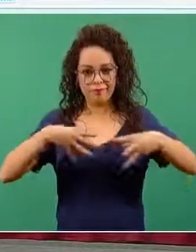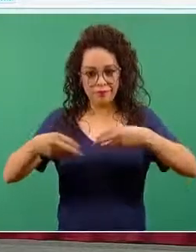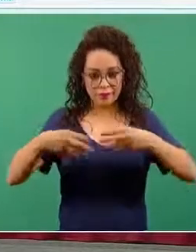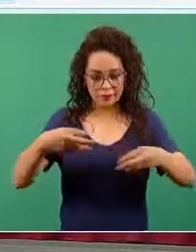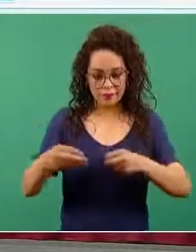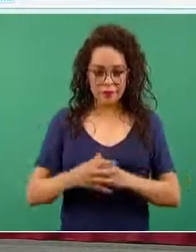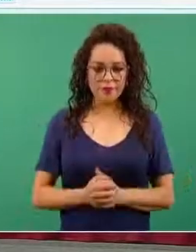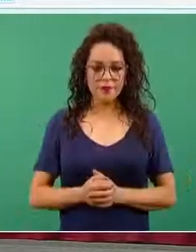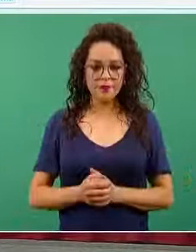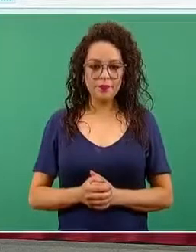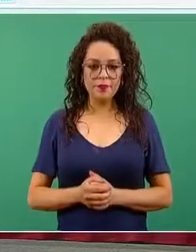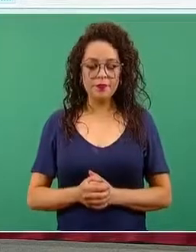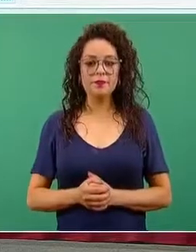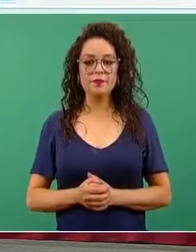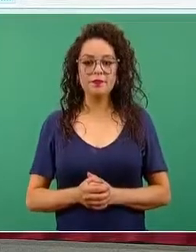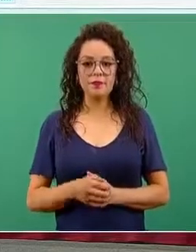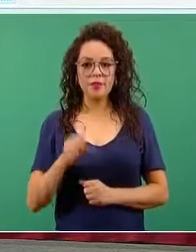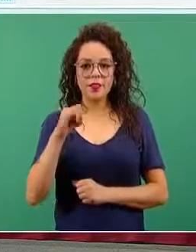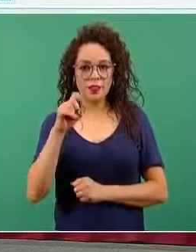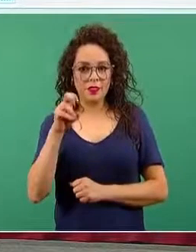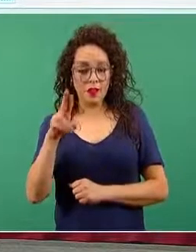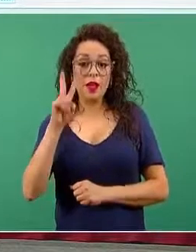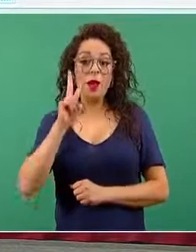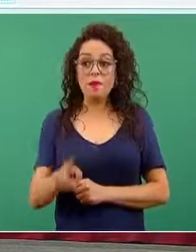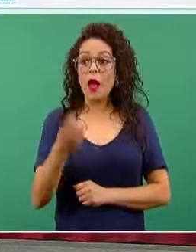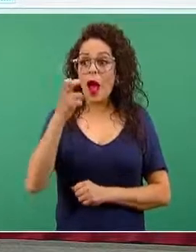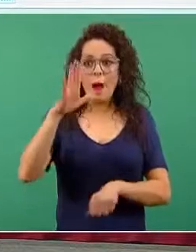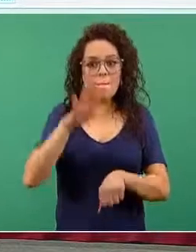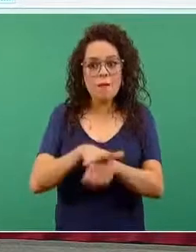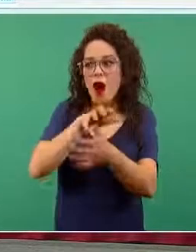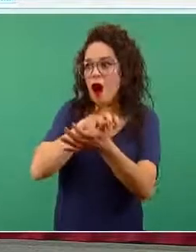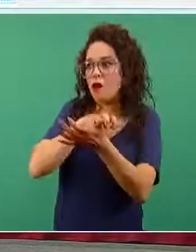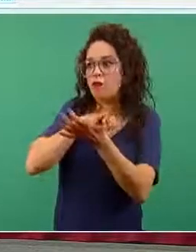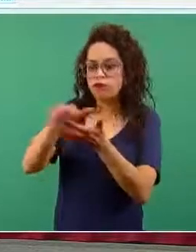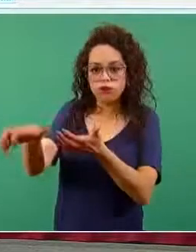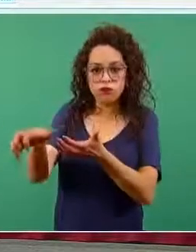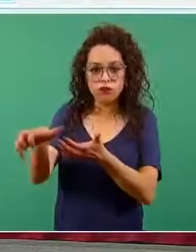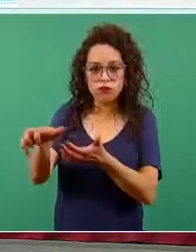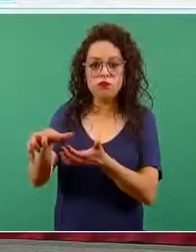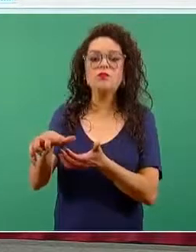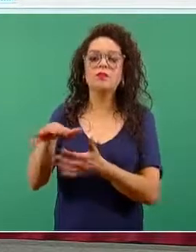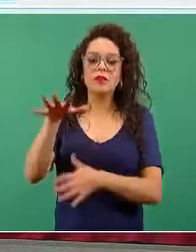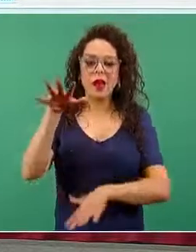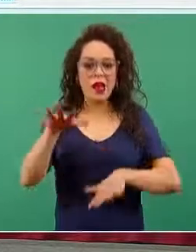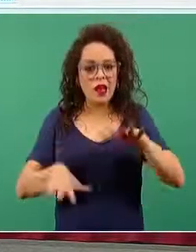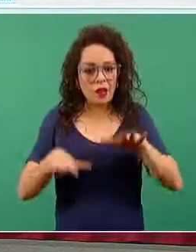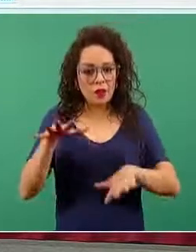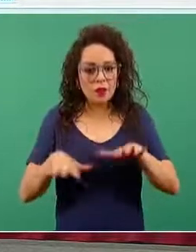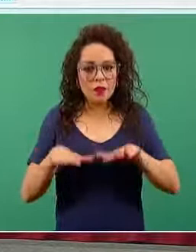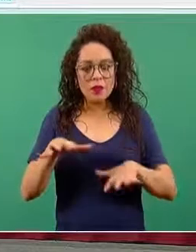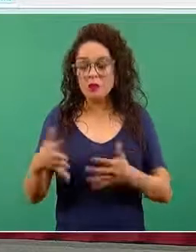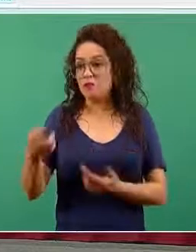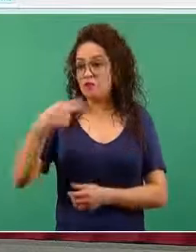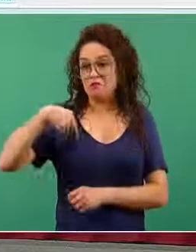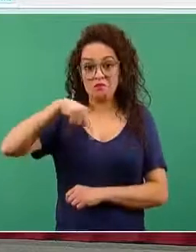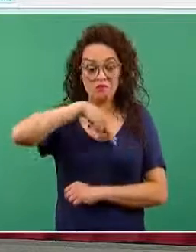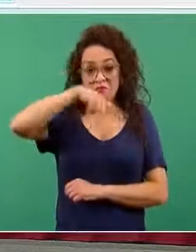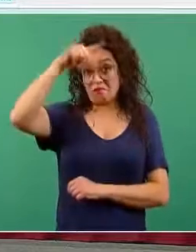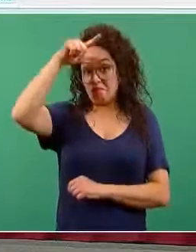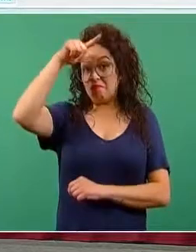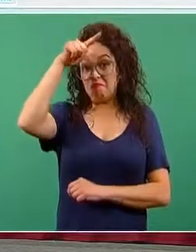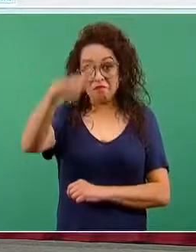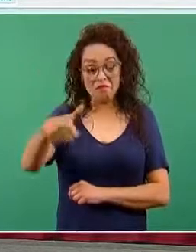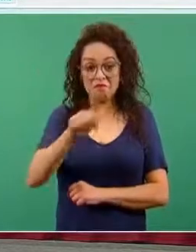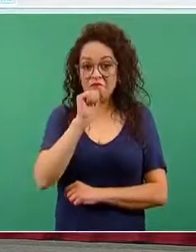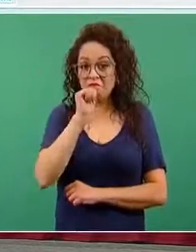Recordemos que la inmensa mayoría de los casos de COVID-19 en ocasiones ni siquiera nos damos cuenta que hemos